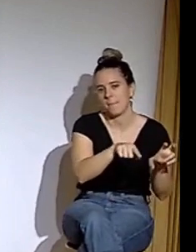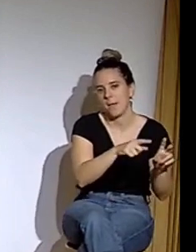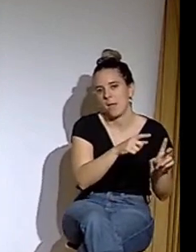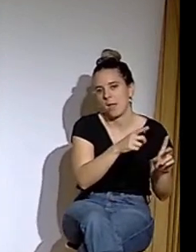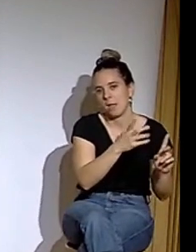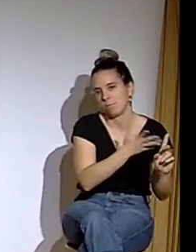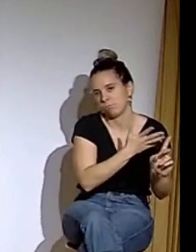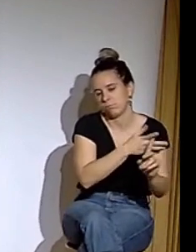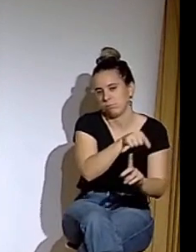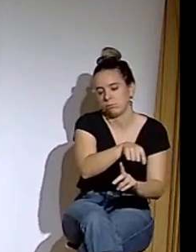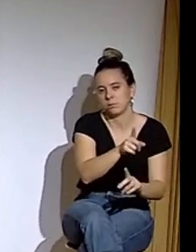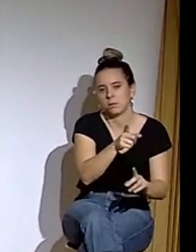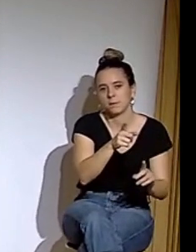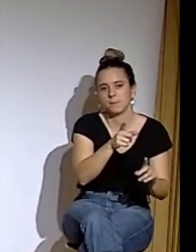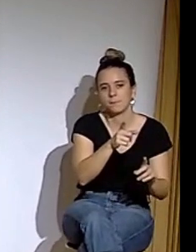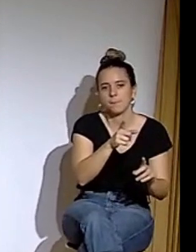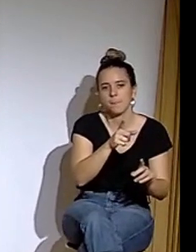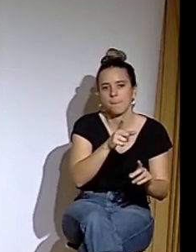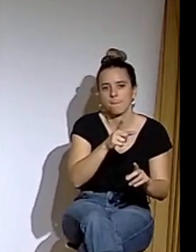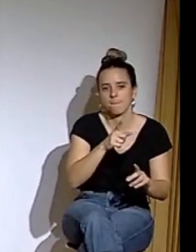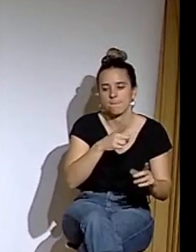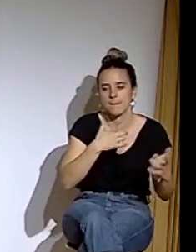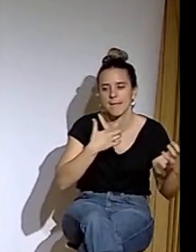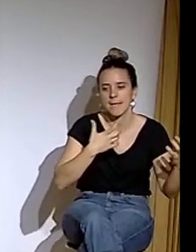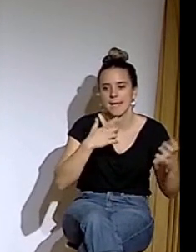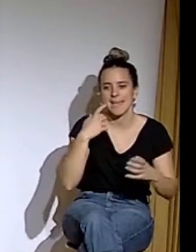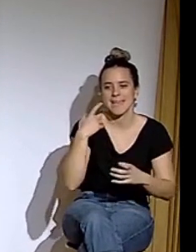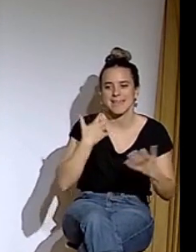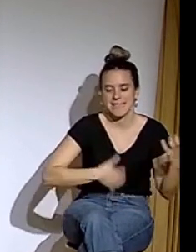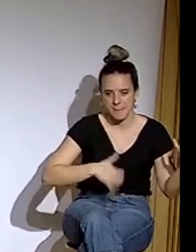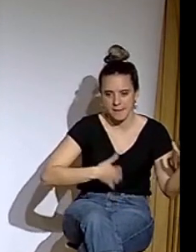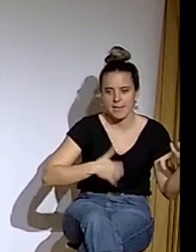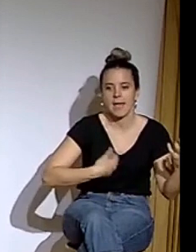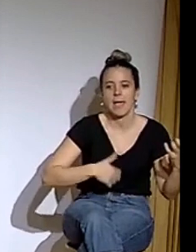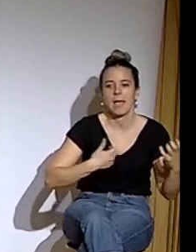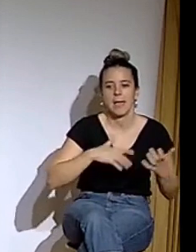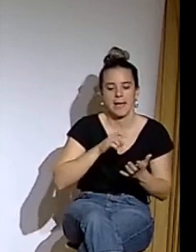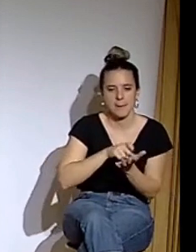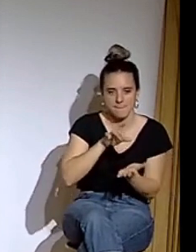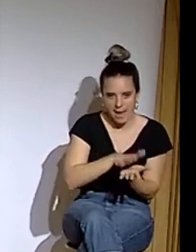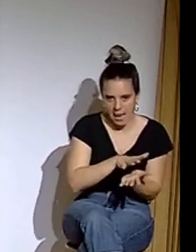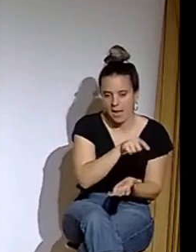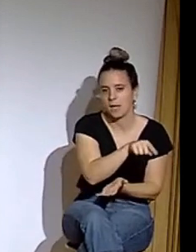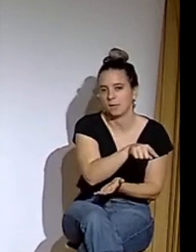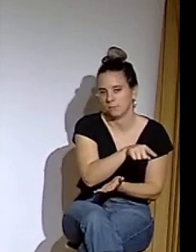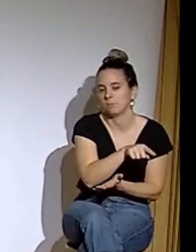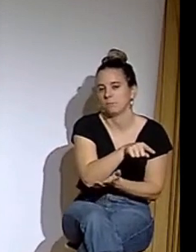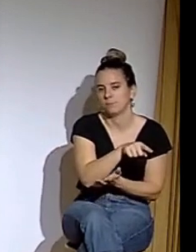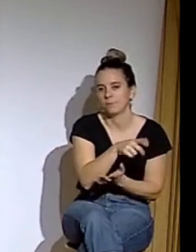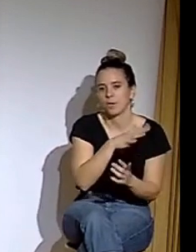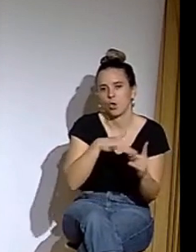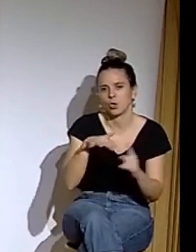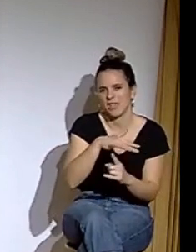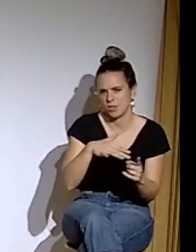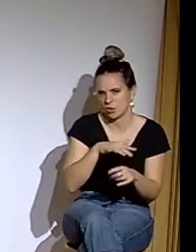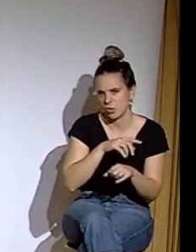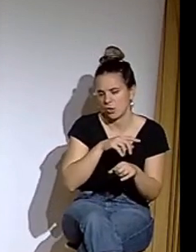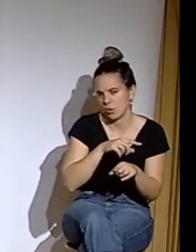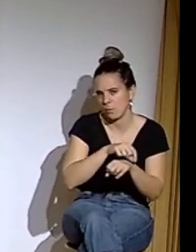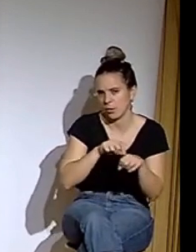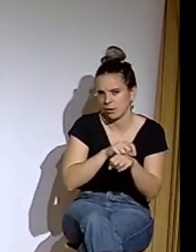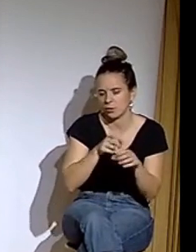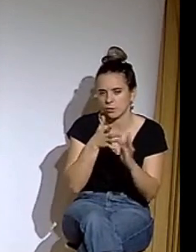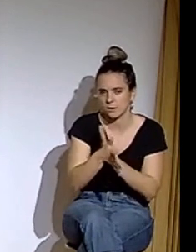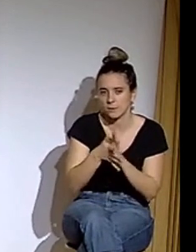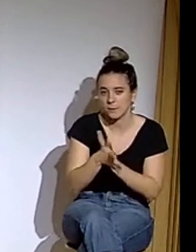y en Málaga con desigual resultado si os pongo en contexto político las compañeras de Málaga